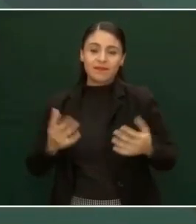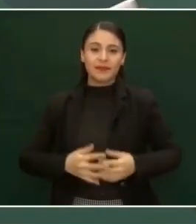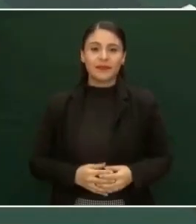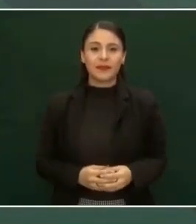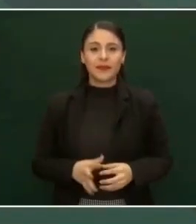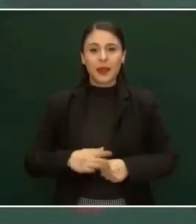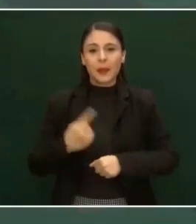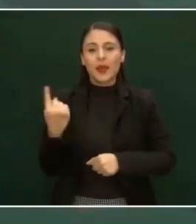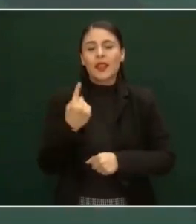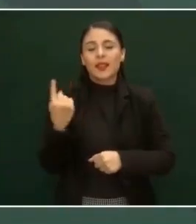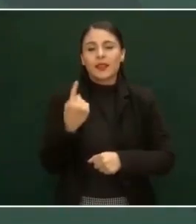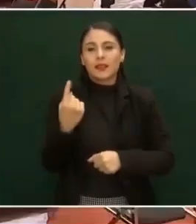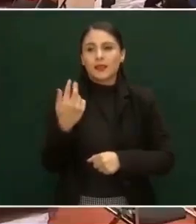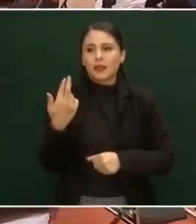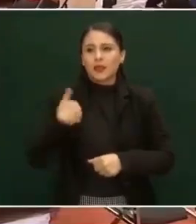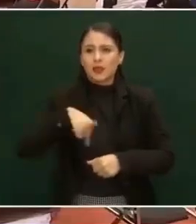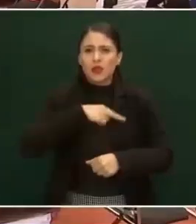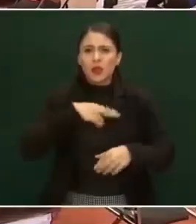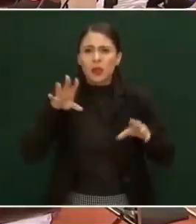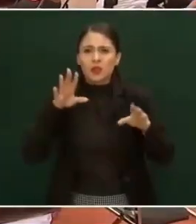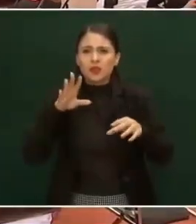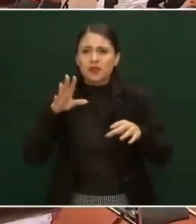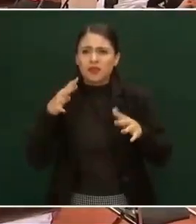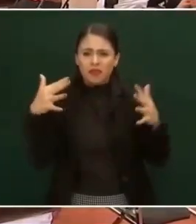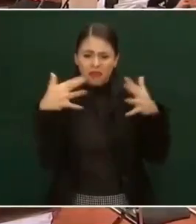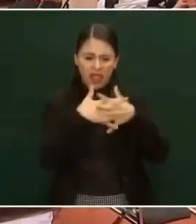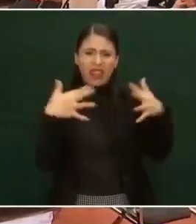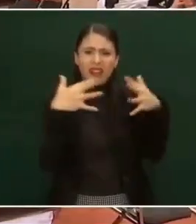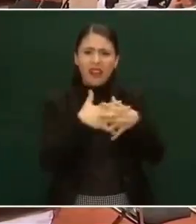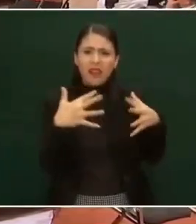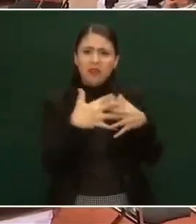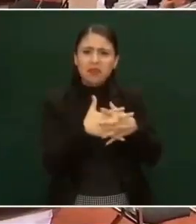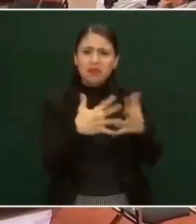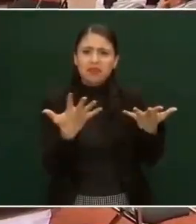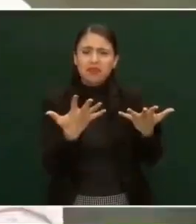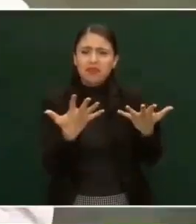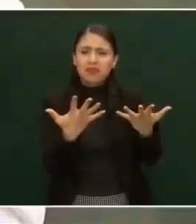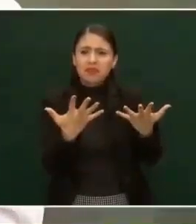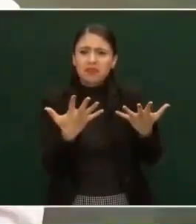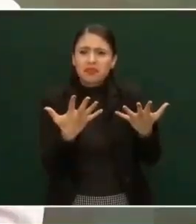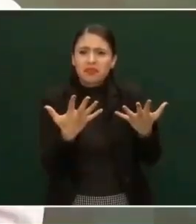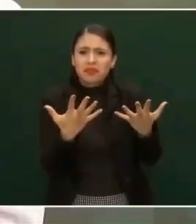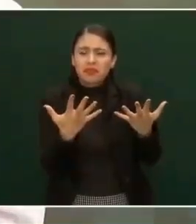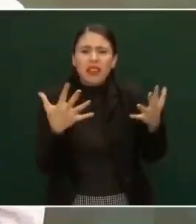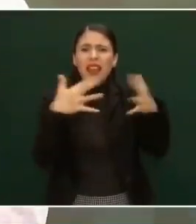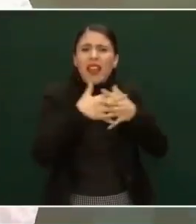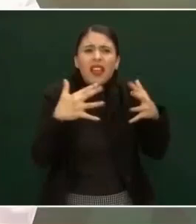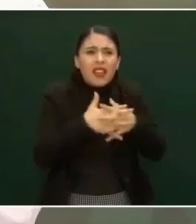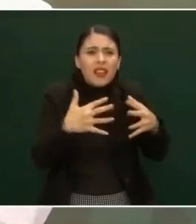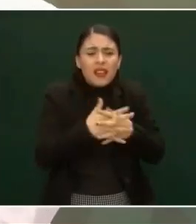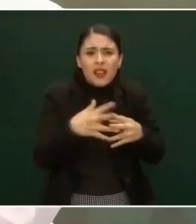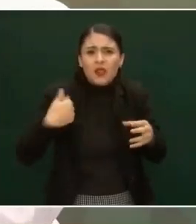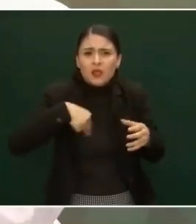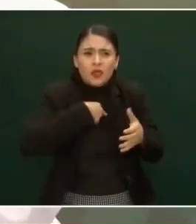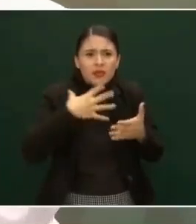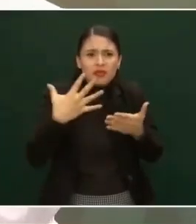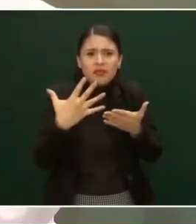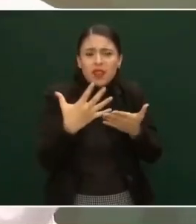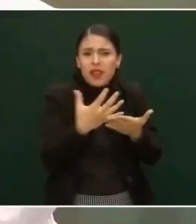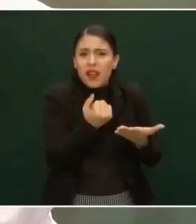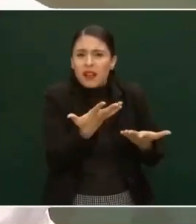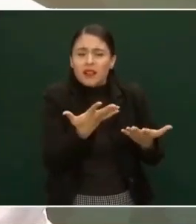porque ganamos con la confrontación que ganamos con la guerra que ganamos con los